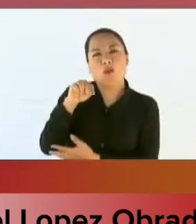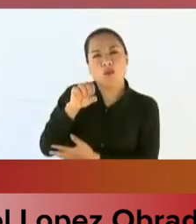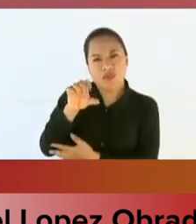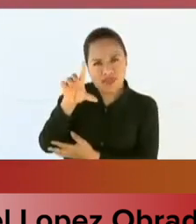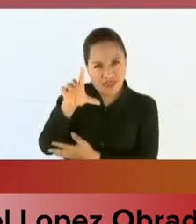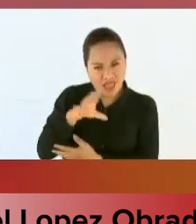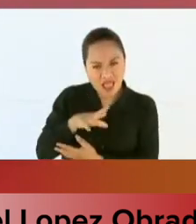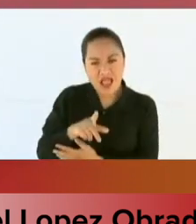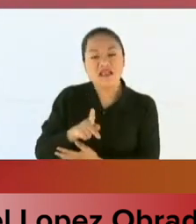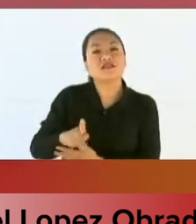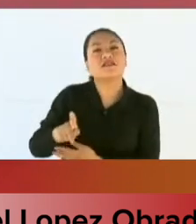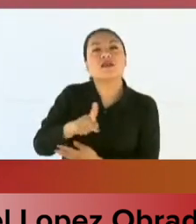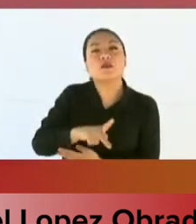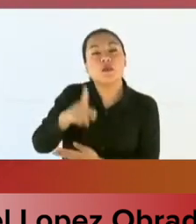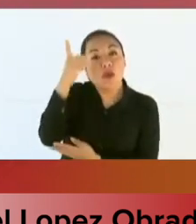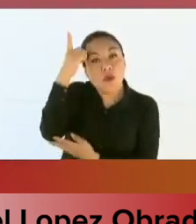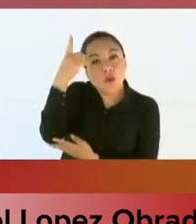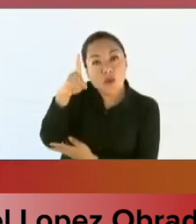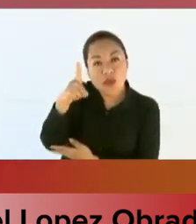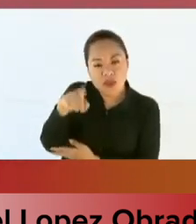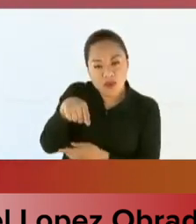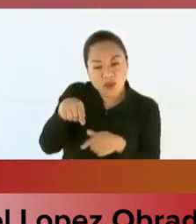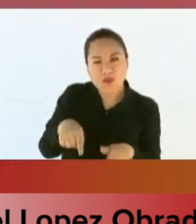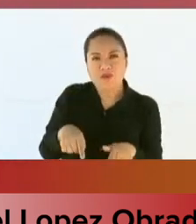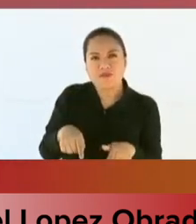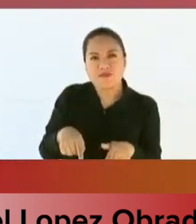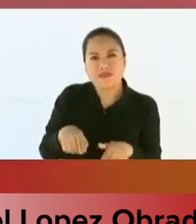el 10% es ejidal